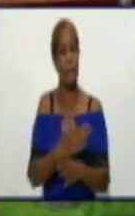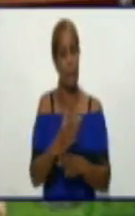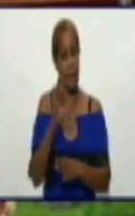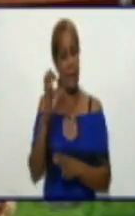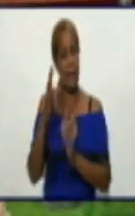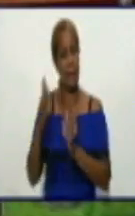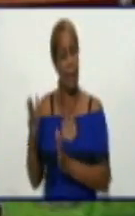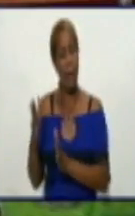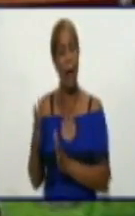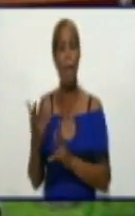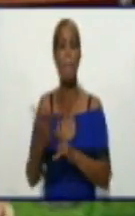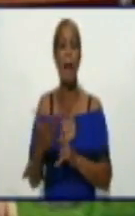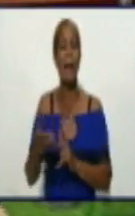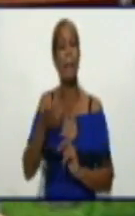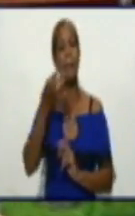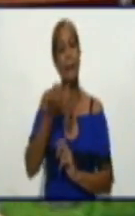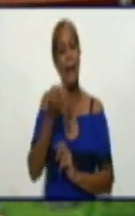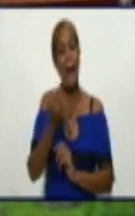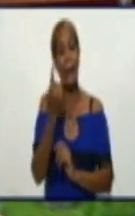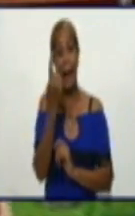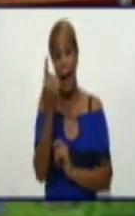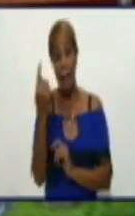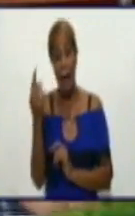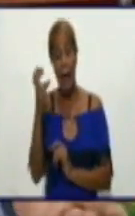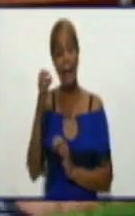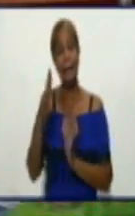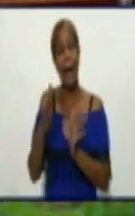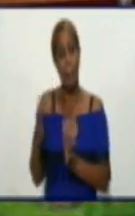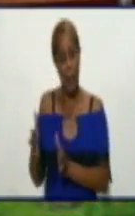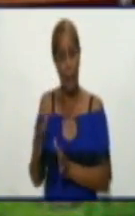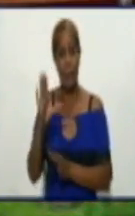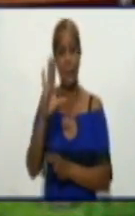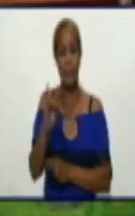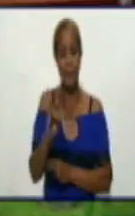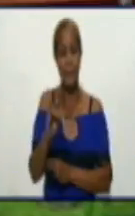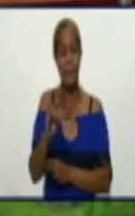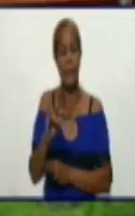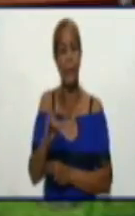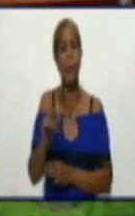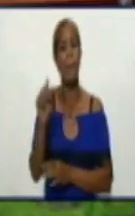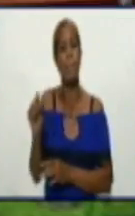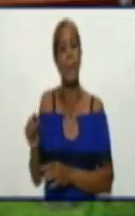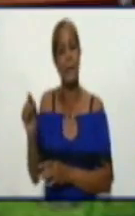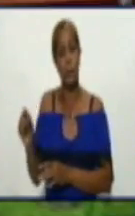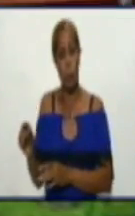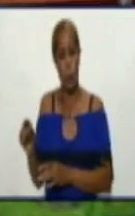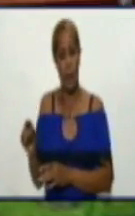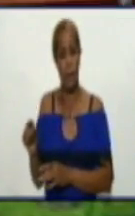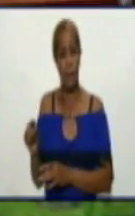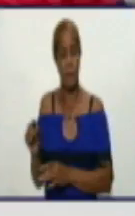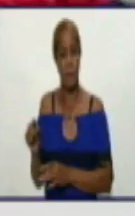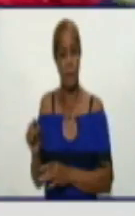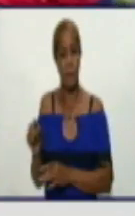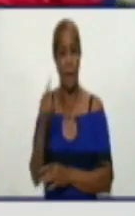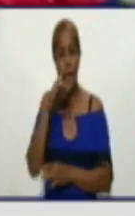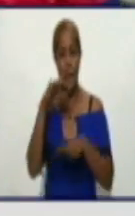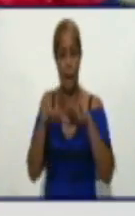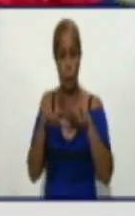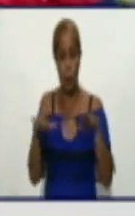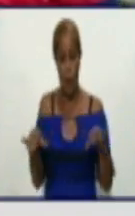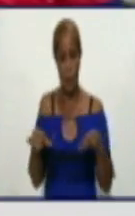ellas, ¿el proceso incluye a personas naturales y jurídicas o solo a las personas naturales? A